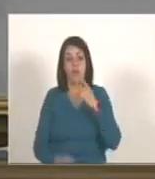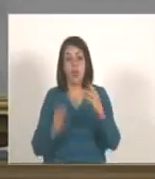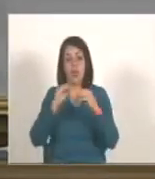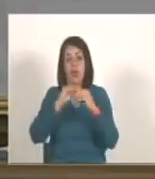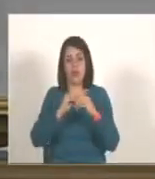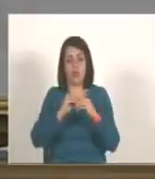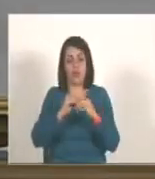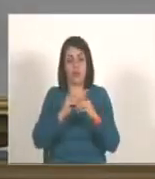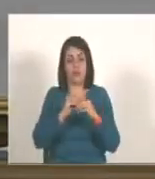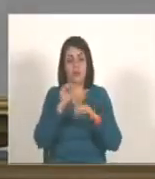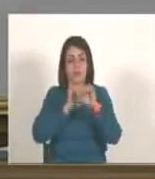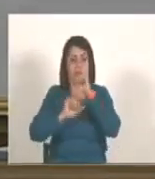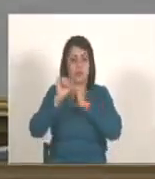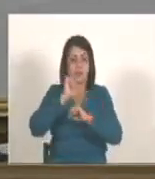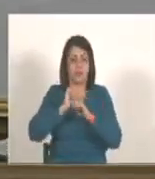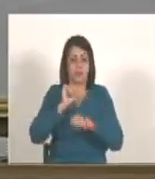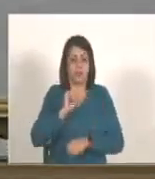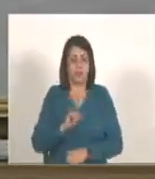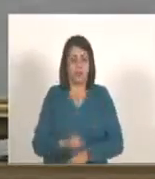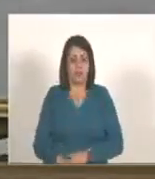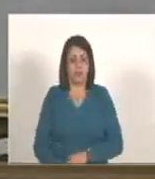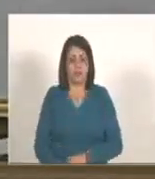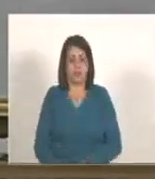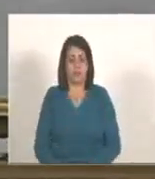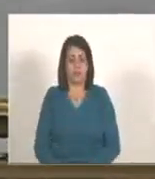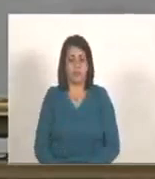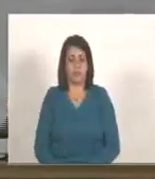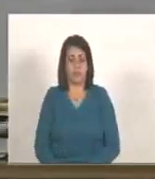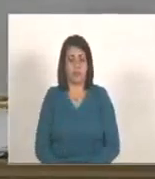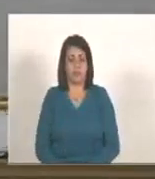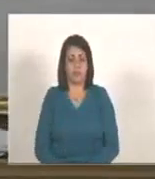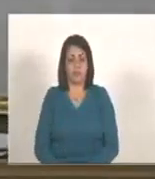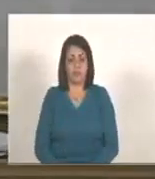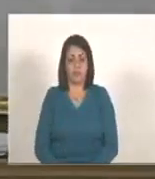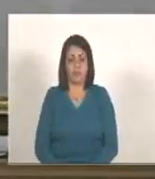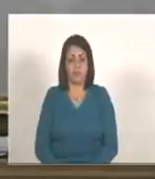acuerdo de defensa de la Guayana Esequiba.